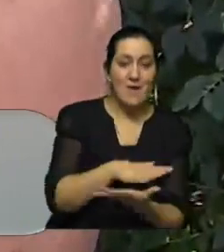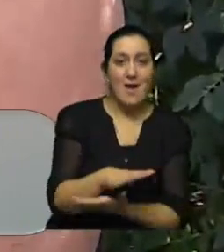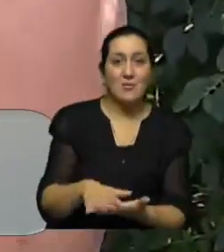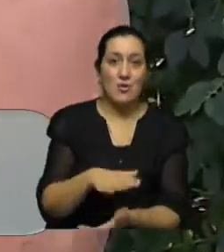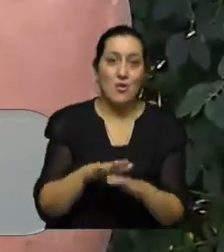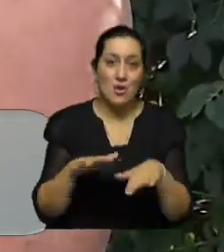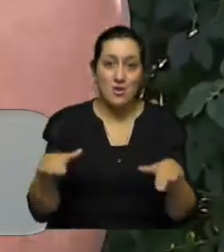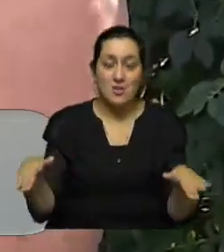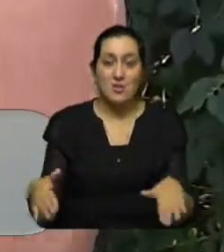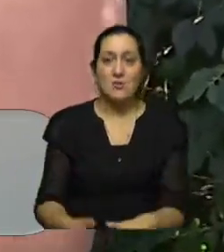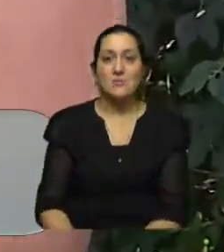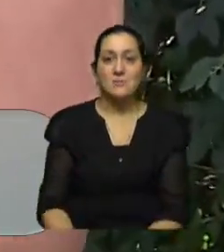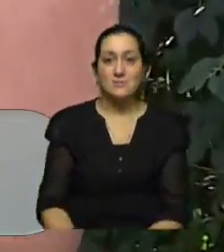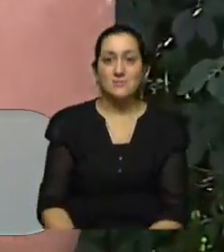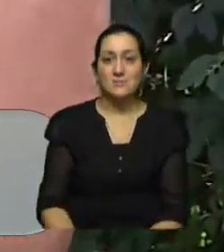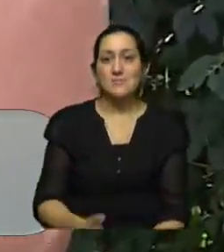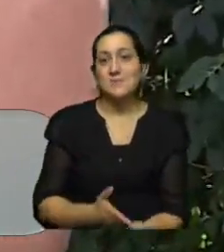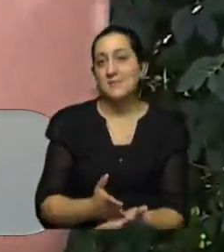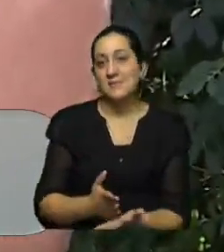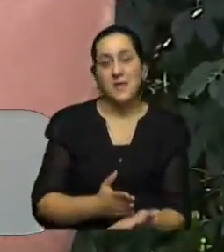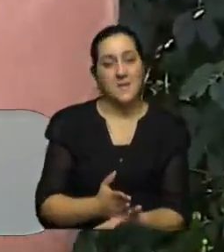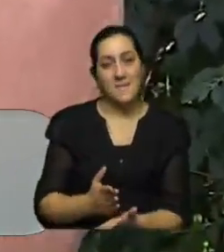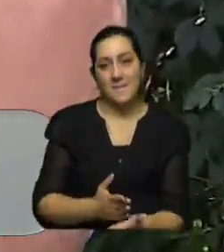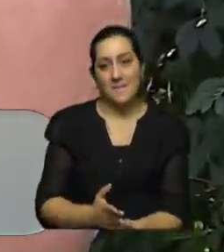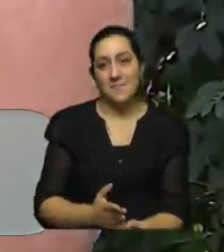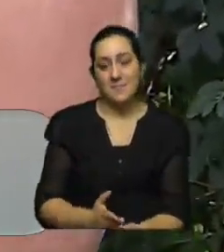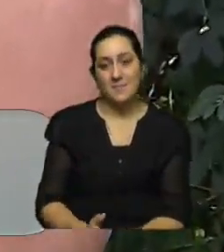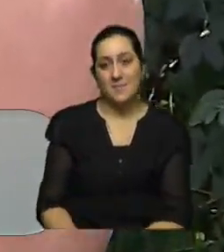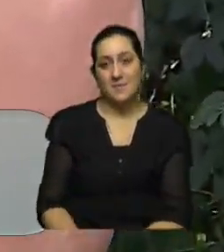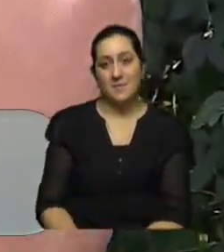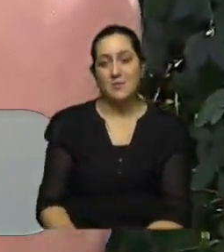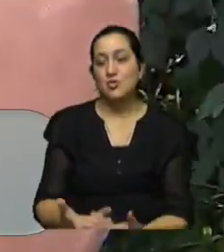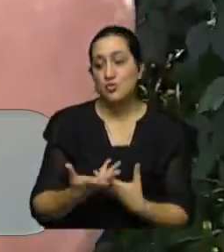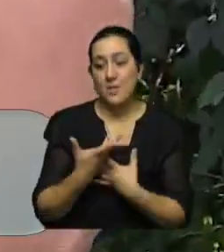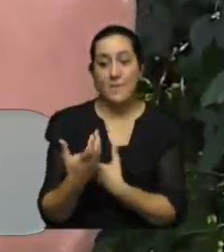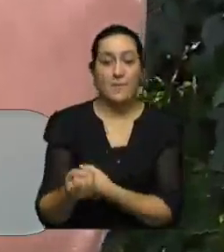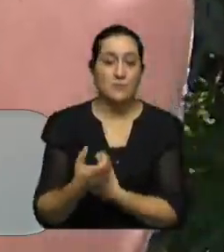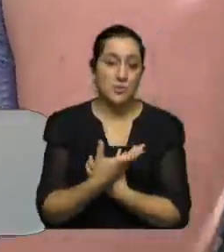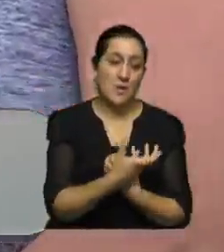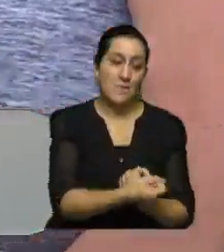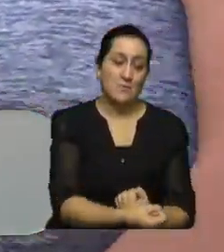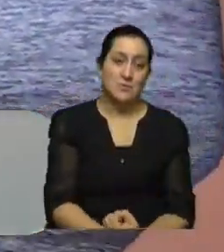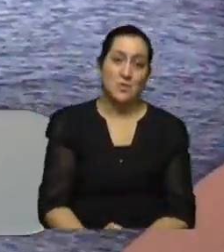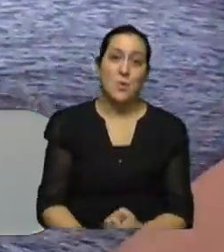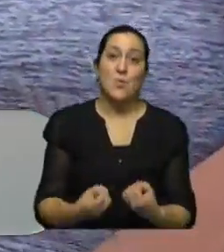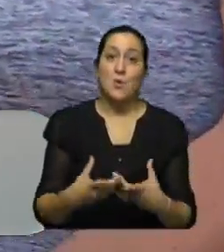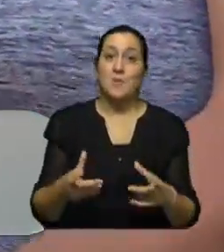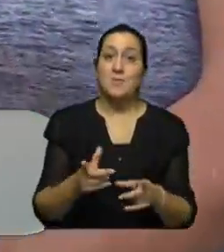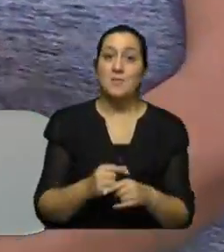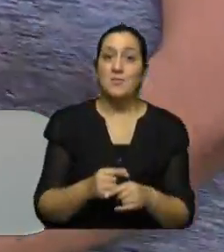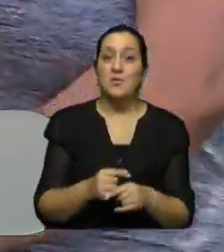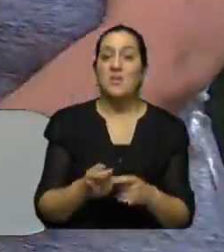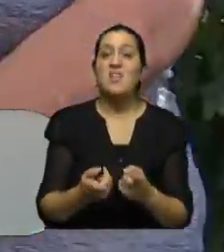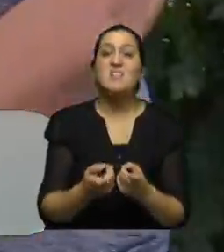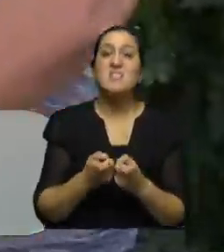todo, el comunal siempre está, siempre estamos nosotros ahí. Bien. Vecina, para ir cerrando, ¿qué es lo que precisa